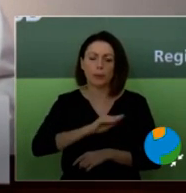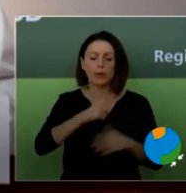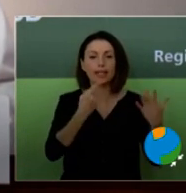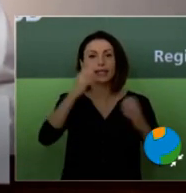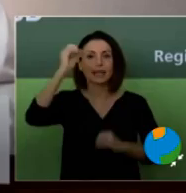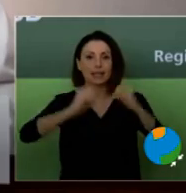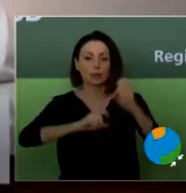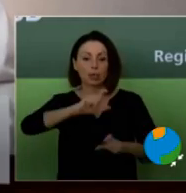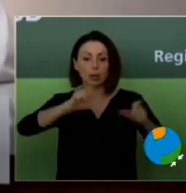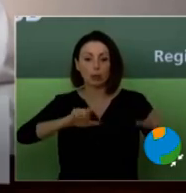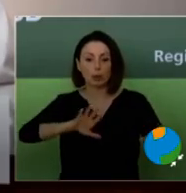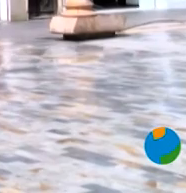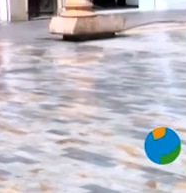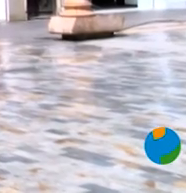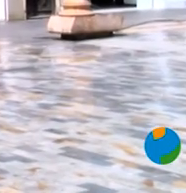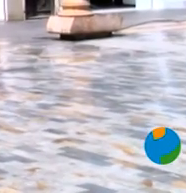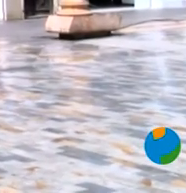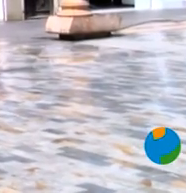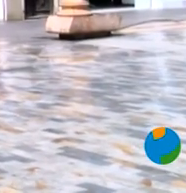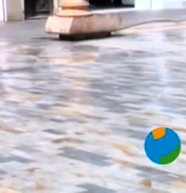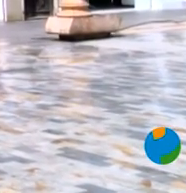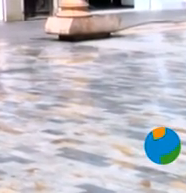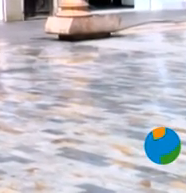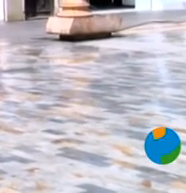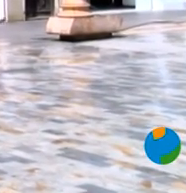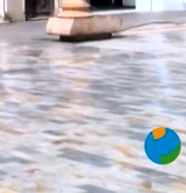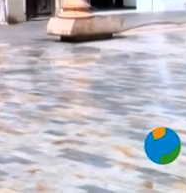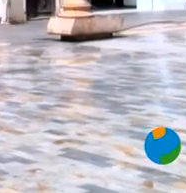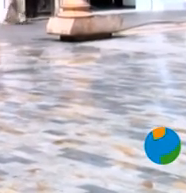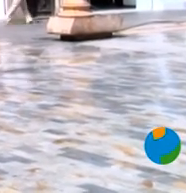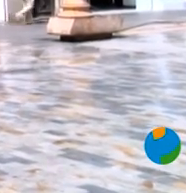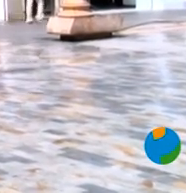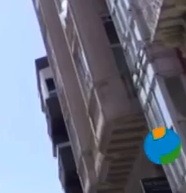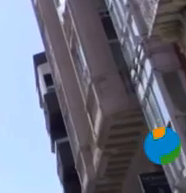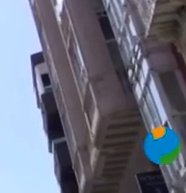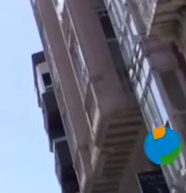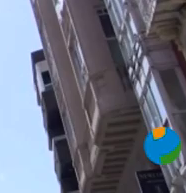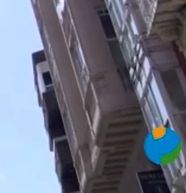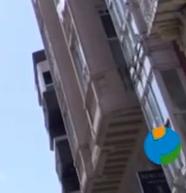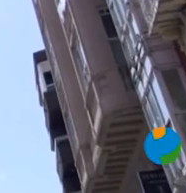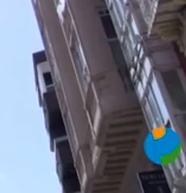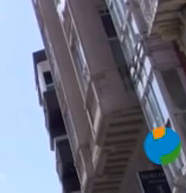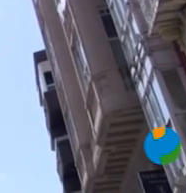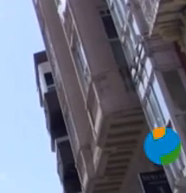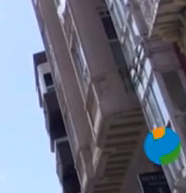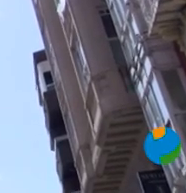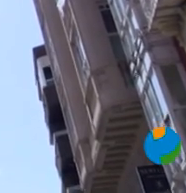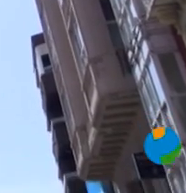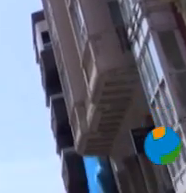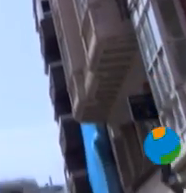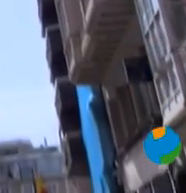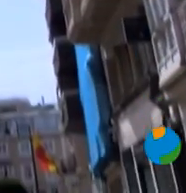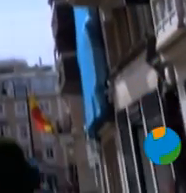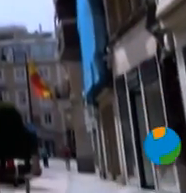60% de personas contagiadas algo que preocupa mucho a las autoridades sanitarias jaime pérez ha valorado positivamente la